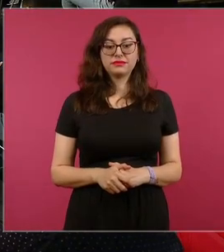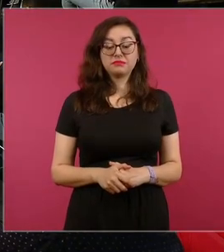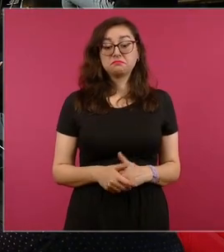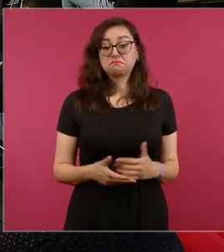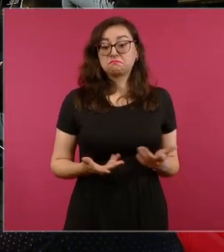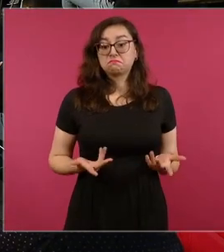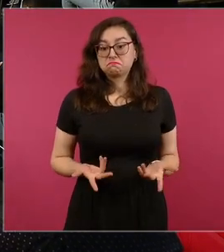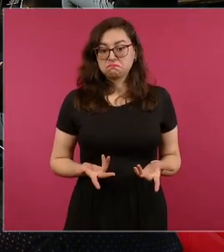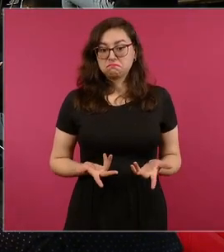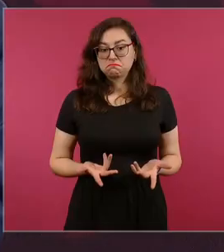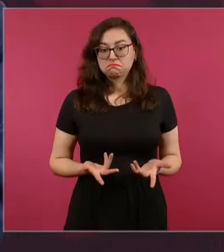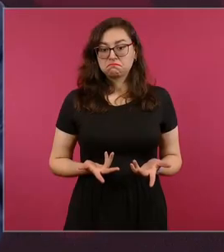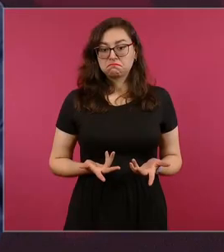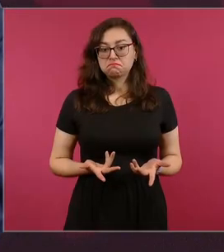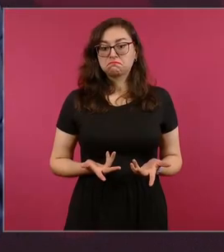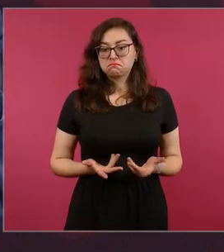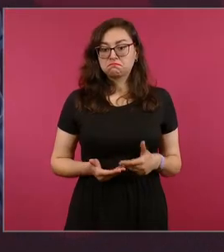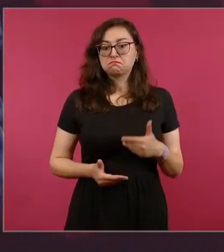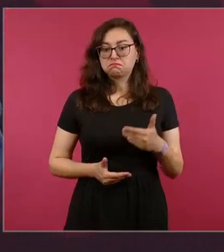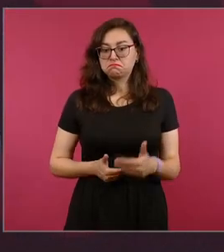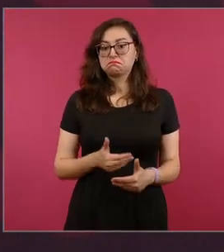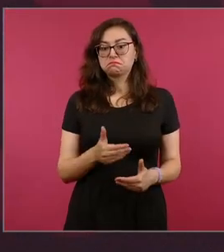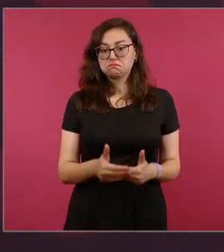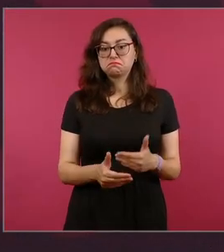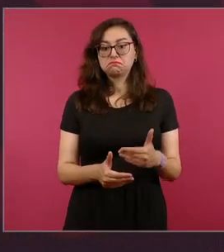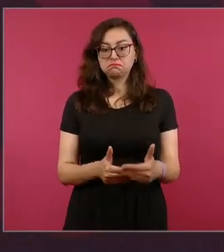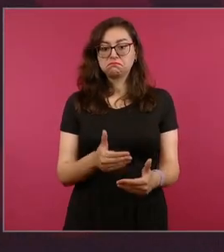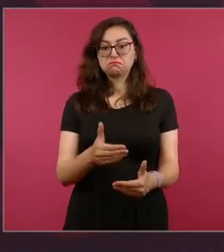Entonces, pues vamos bien.